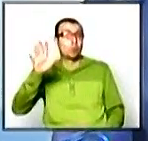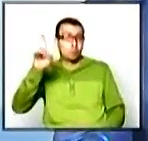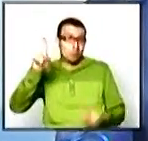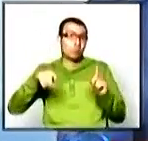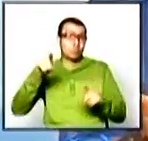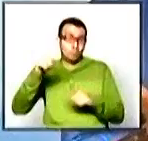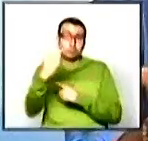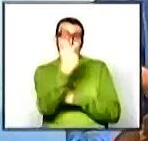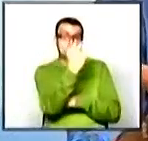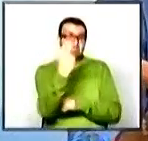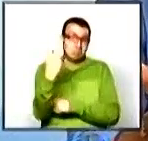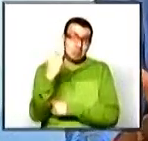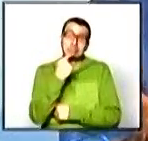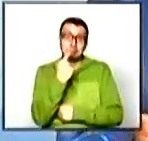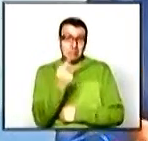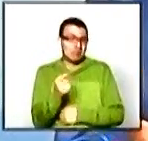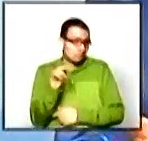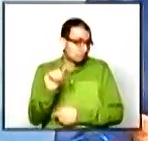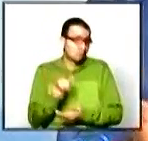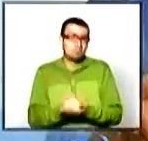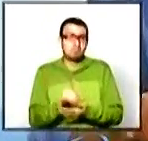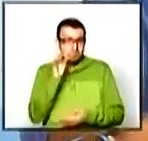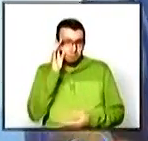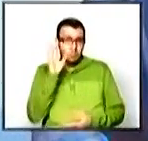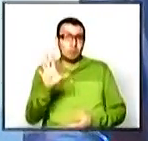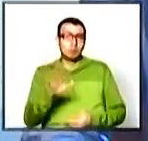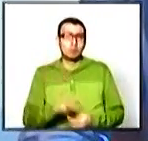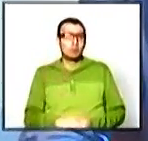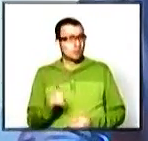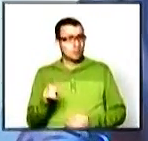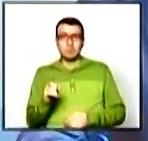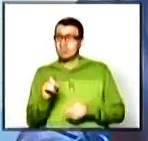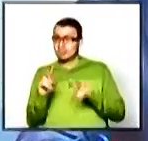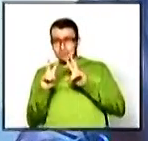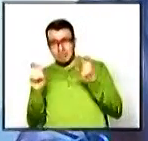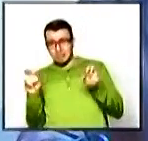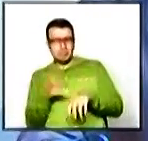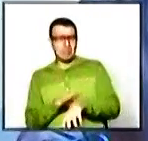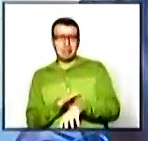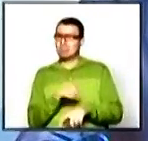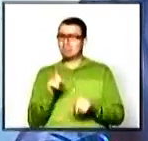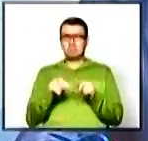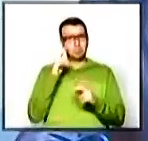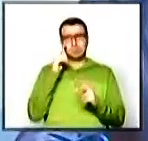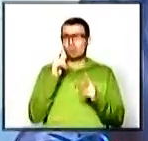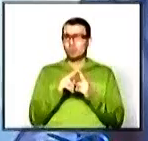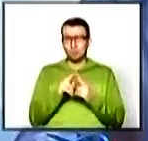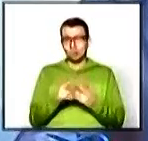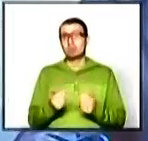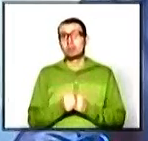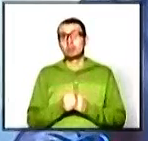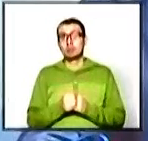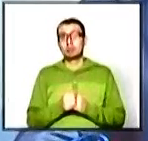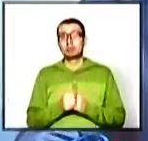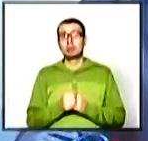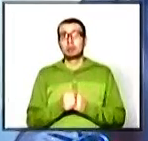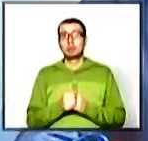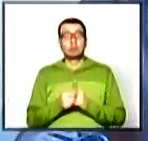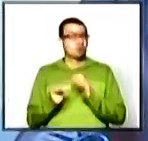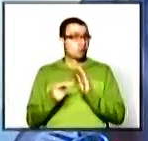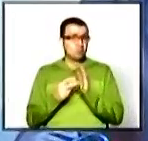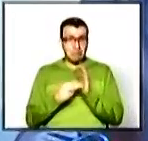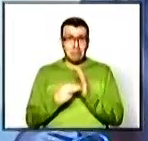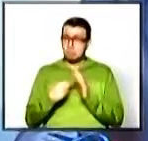verídico, se está hablando de un tema que médicamente no se conoce. El hecho de que no nos hubieran enseñado